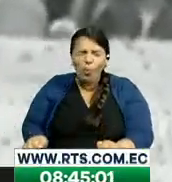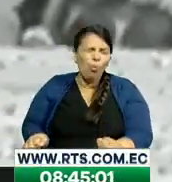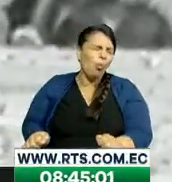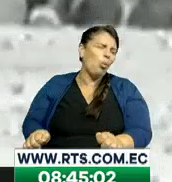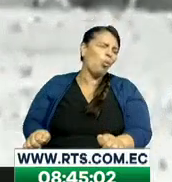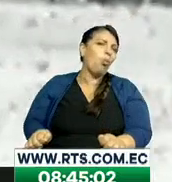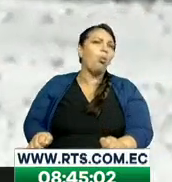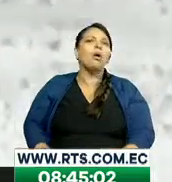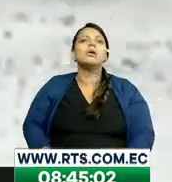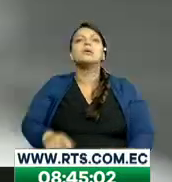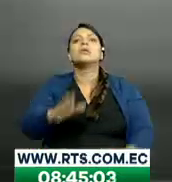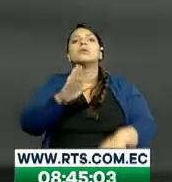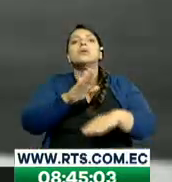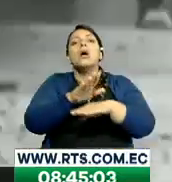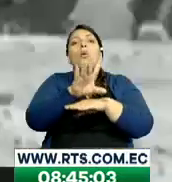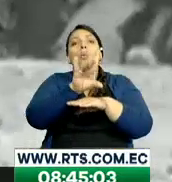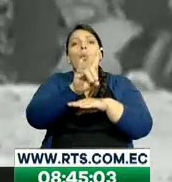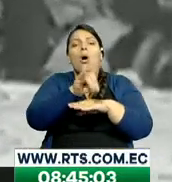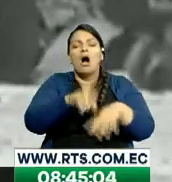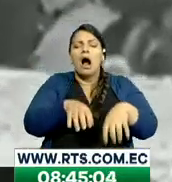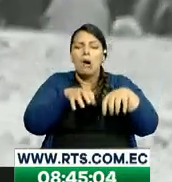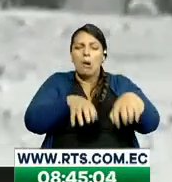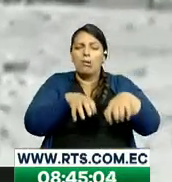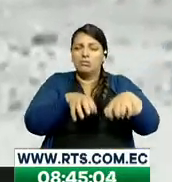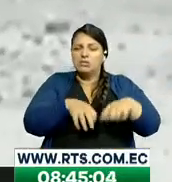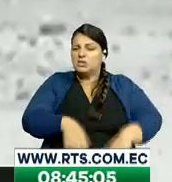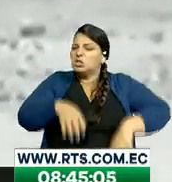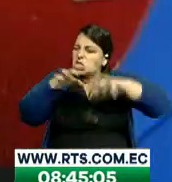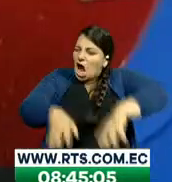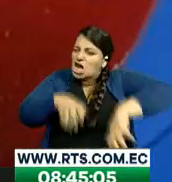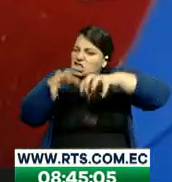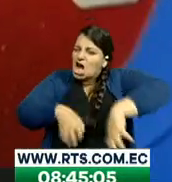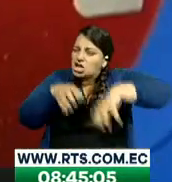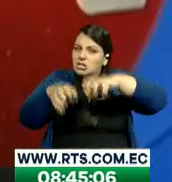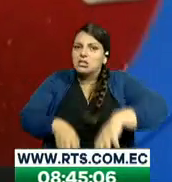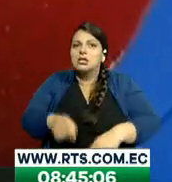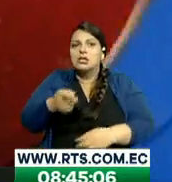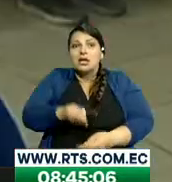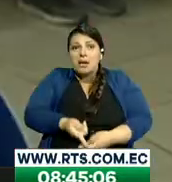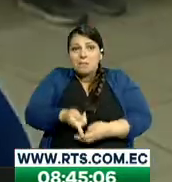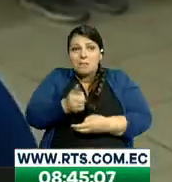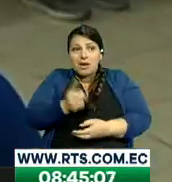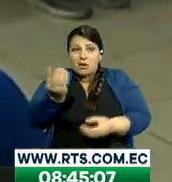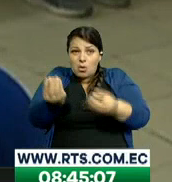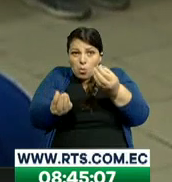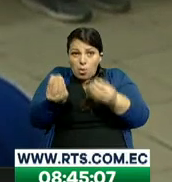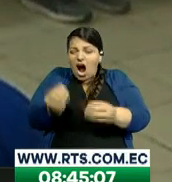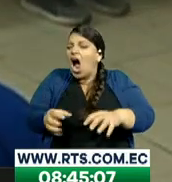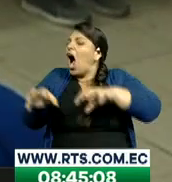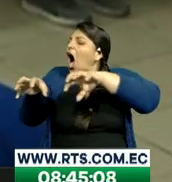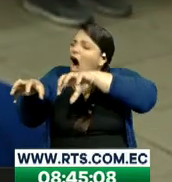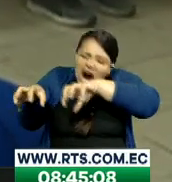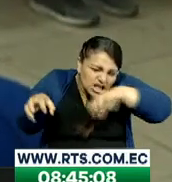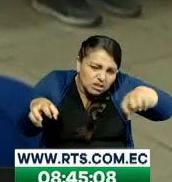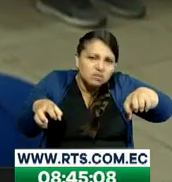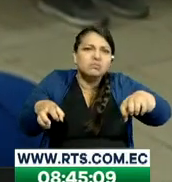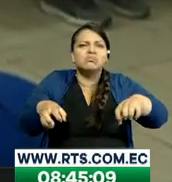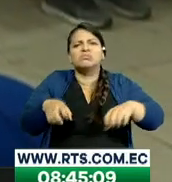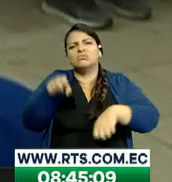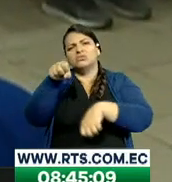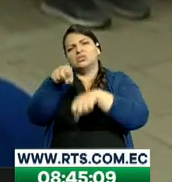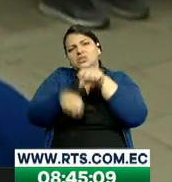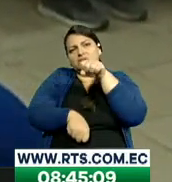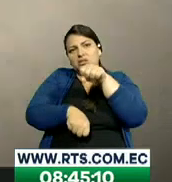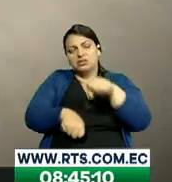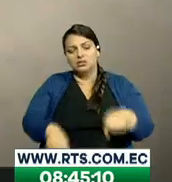el perro en sus genitales. Le había desgarrado todo el cuerito, todo lo había cogido. Así la madre contó desesperada el relato del